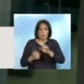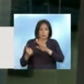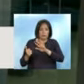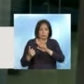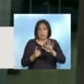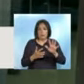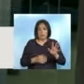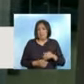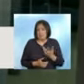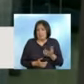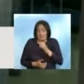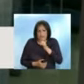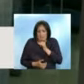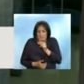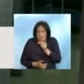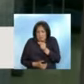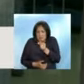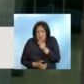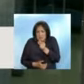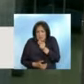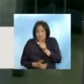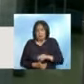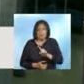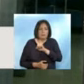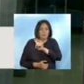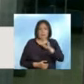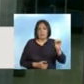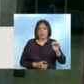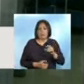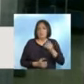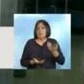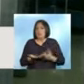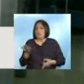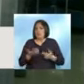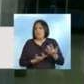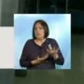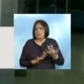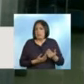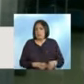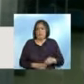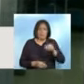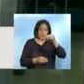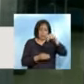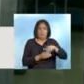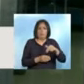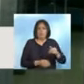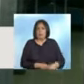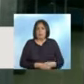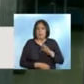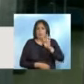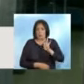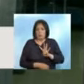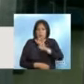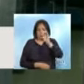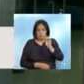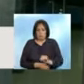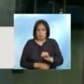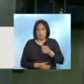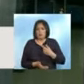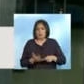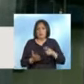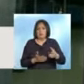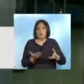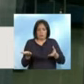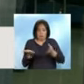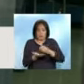99.65%. Ya no falta casi nada para llegar al 100%, pero ¿qué es lo que está esperando la OMPE? Es el 4% de actas procesadas,